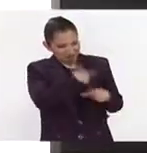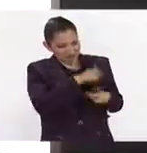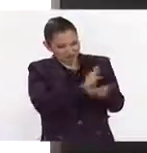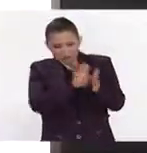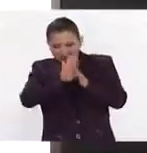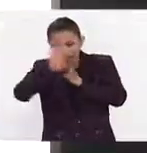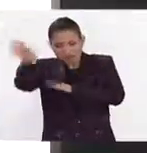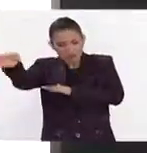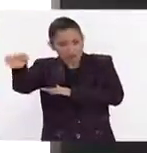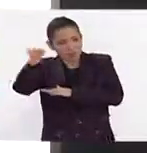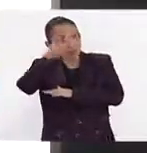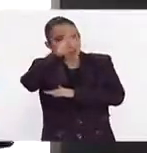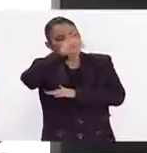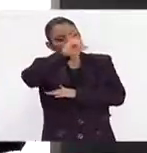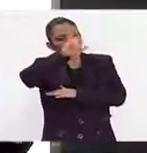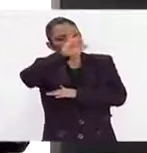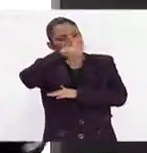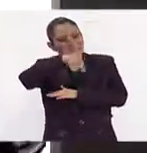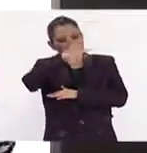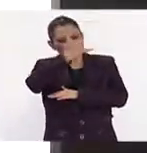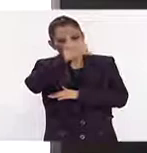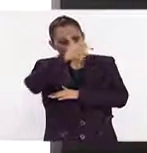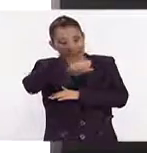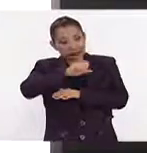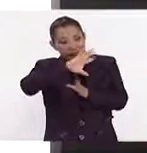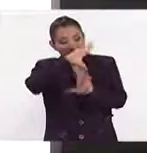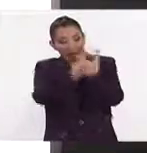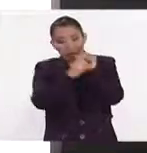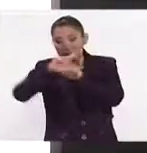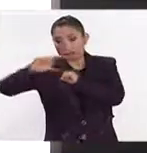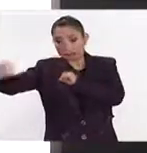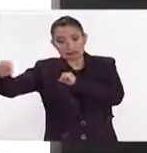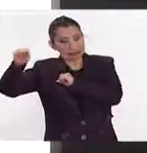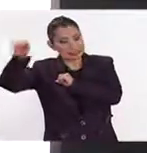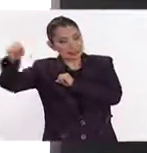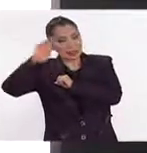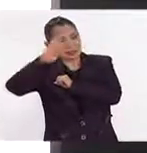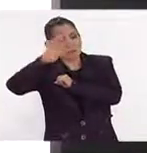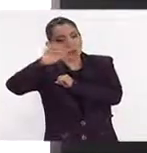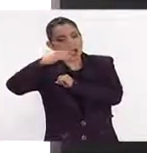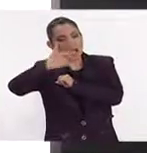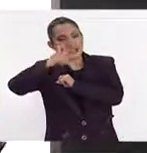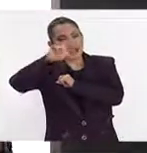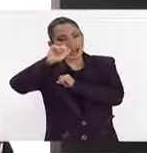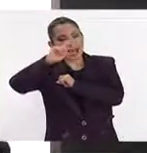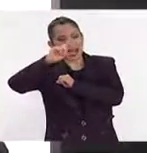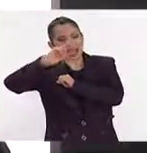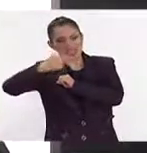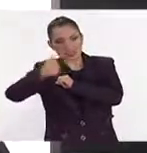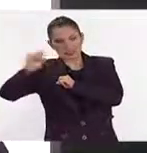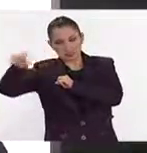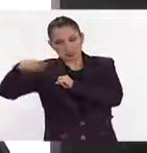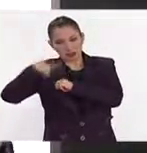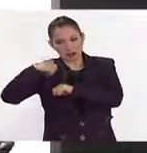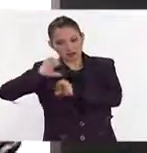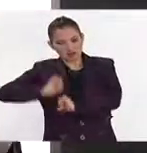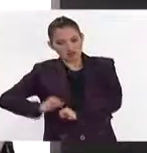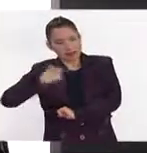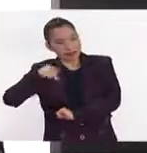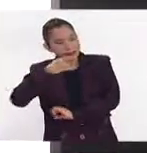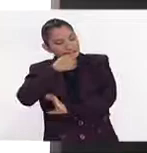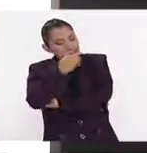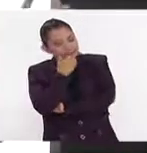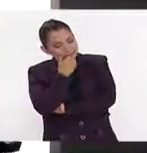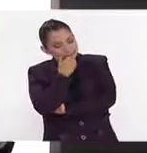refugiados rohingyas han huido hacia territorio de Bangladesh. Las propias autoridades han tenido una